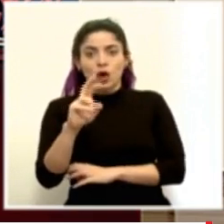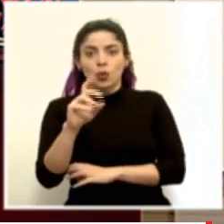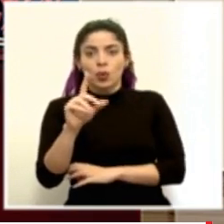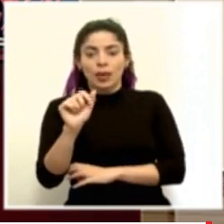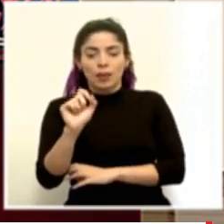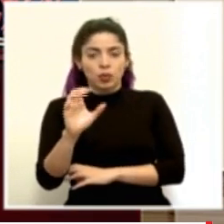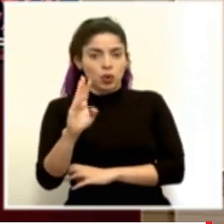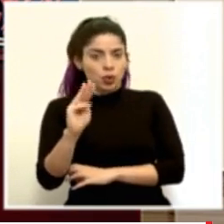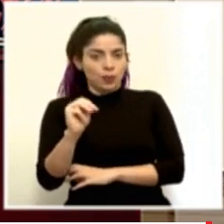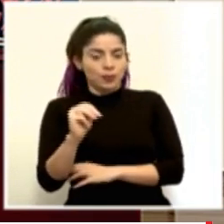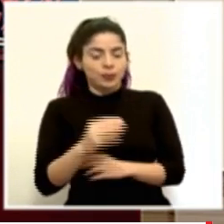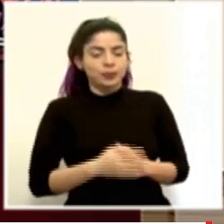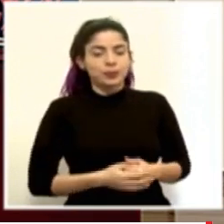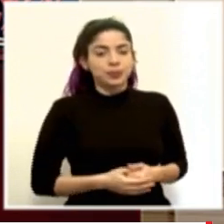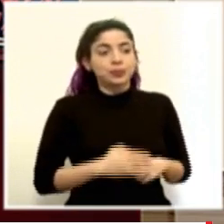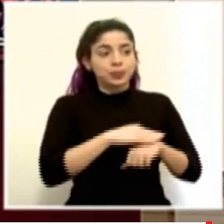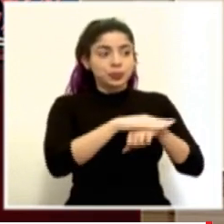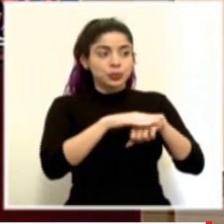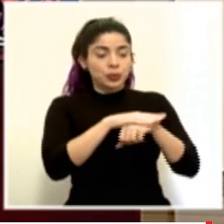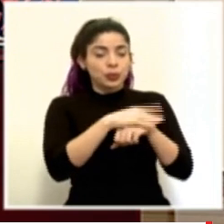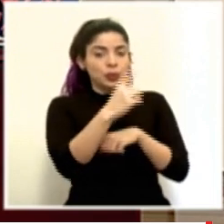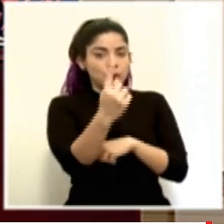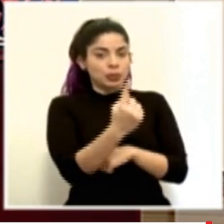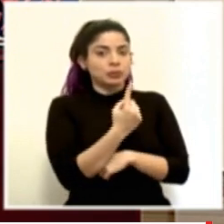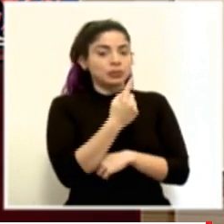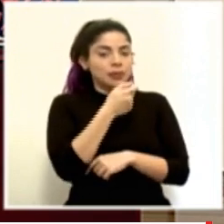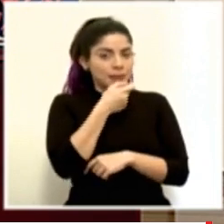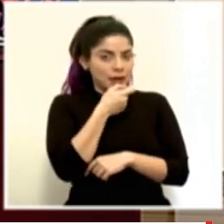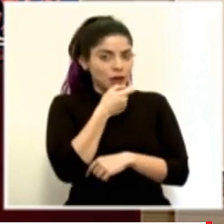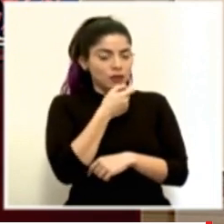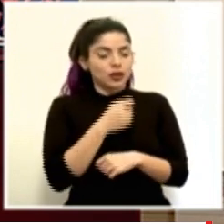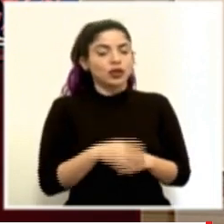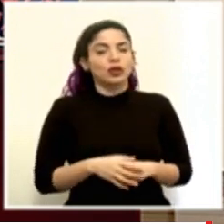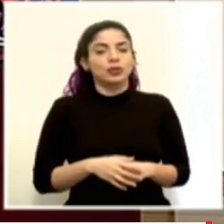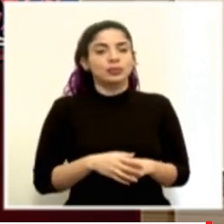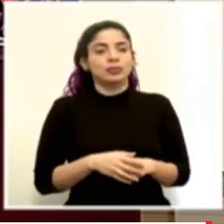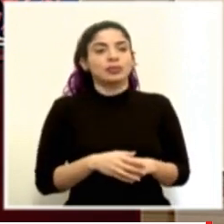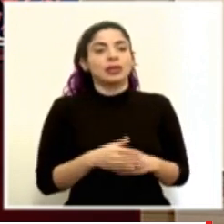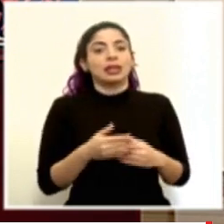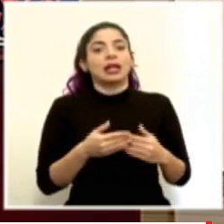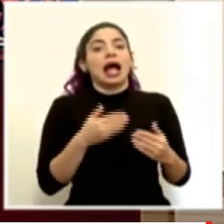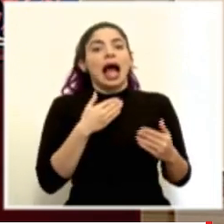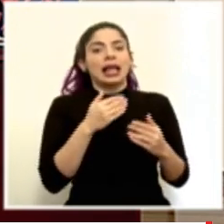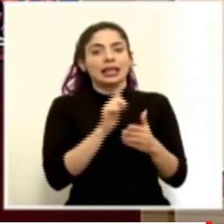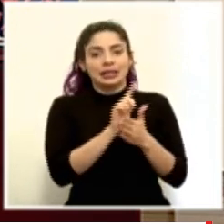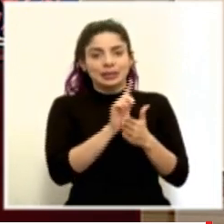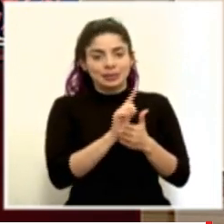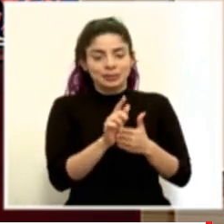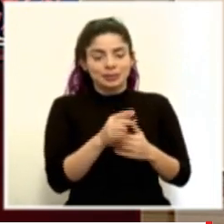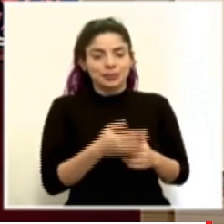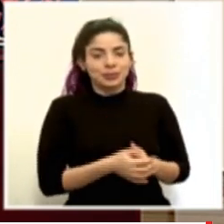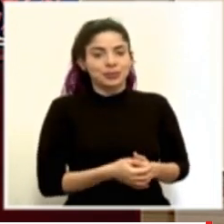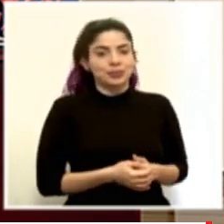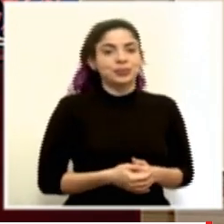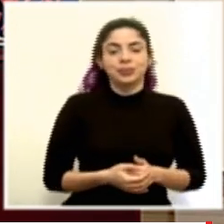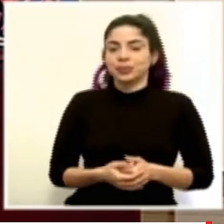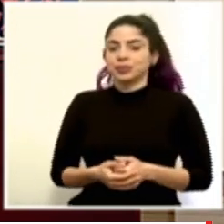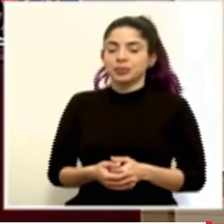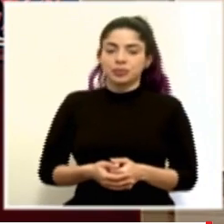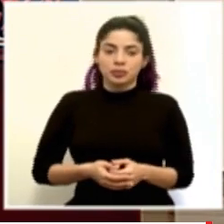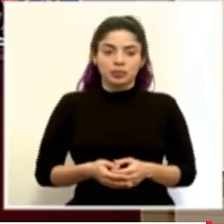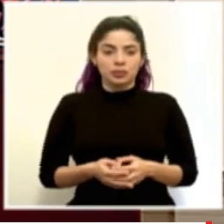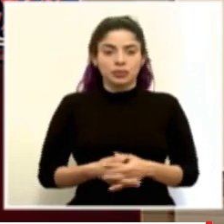ameliarueda.com. Por favor, acercarse al micrófono, obviamente antes la desinfección del mismo.